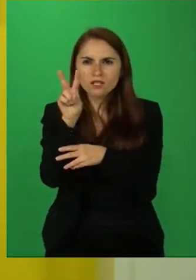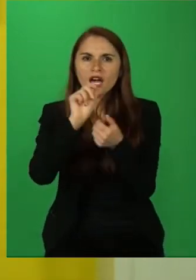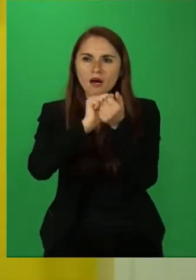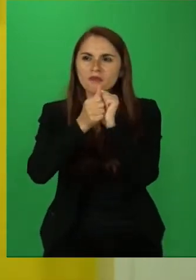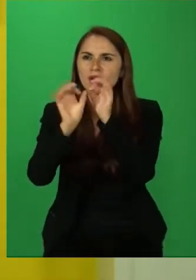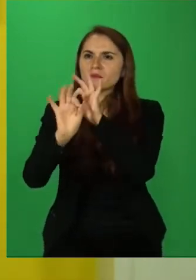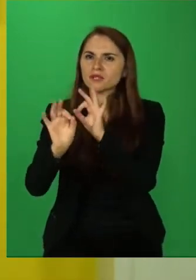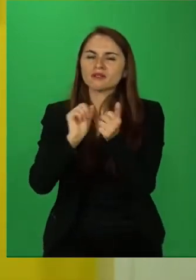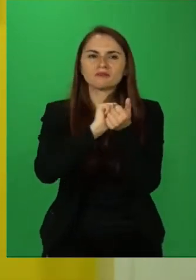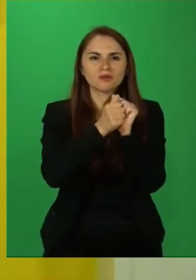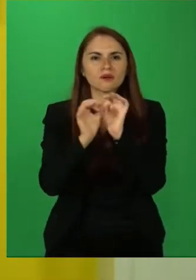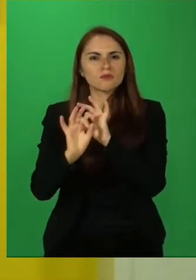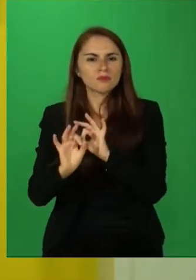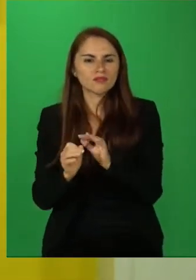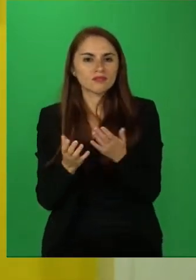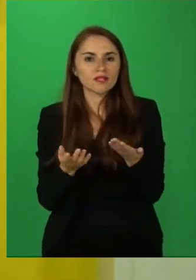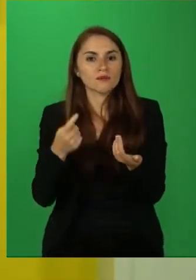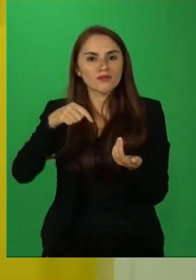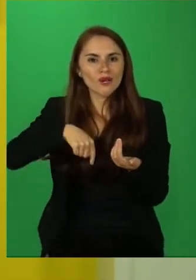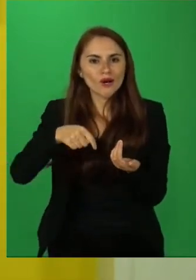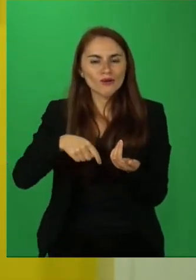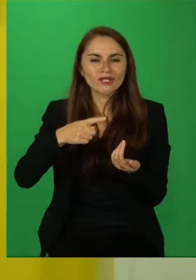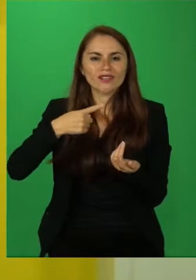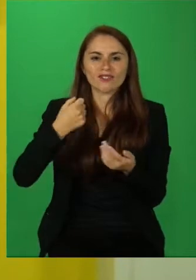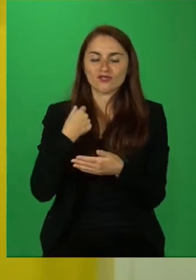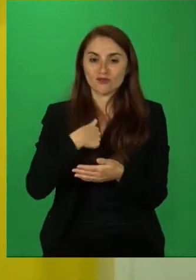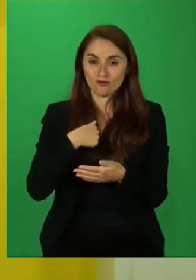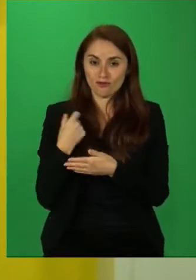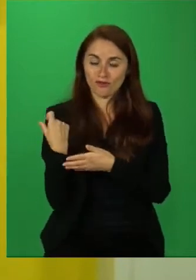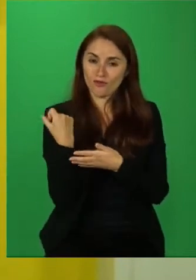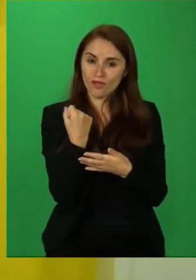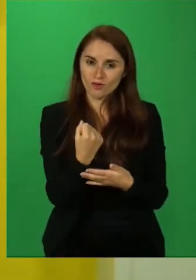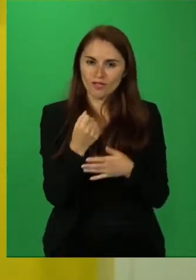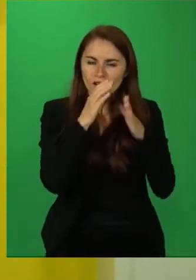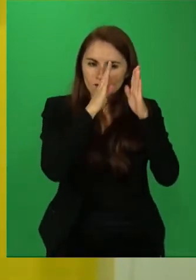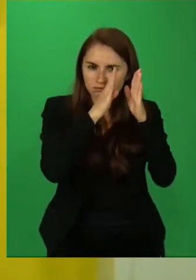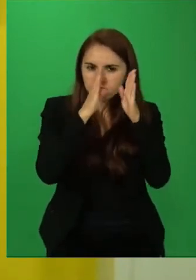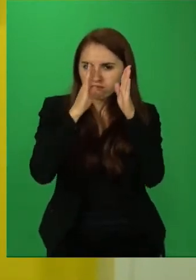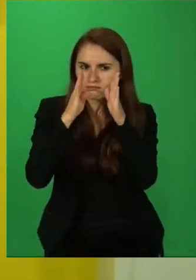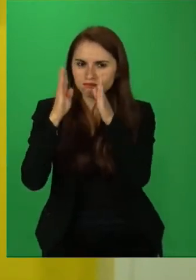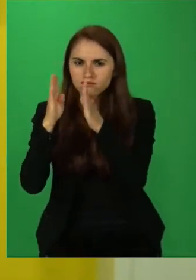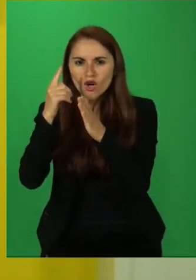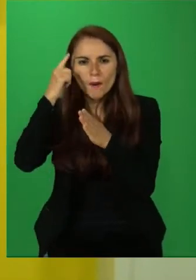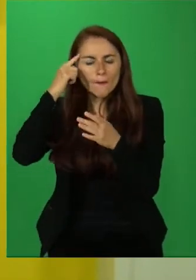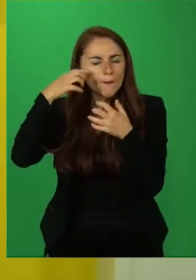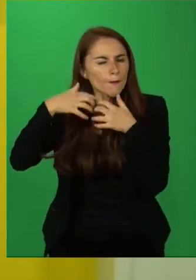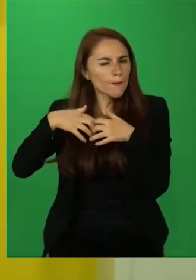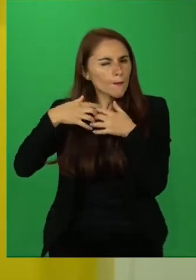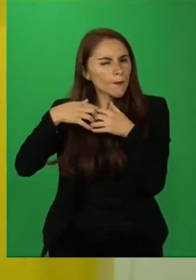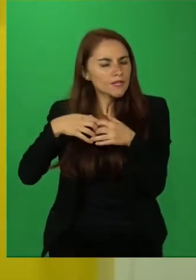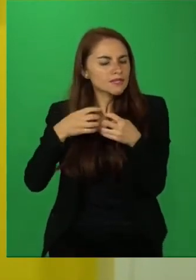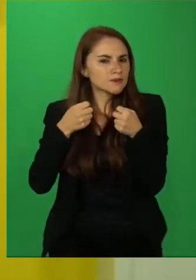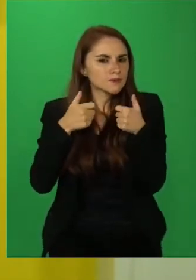esta clase es simplemente a ordenar ese proceso. ¿Sí? ¿Vas captando hacia dónde vamos?